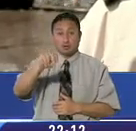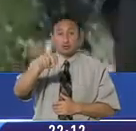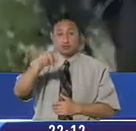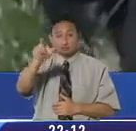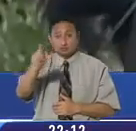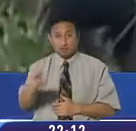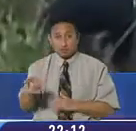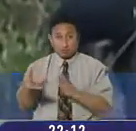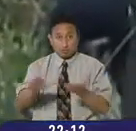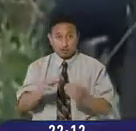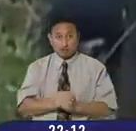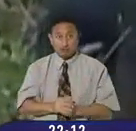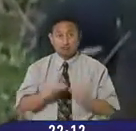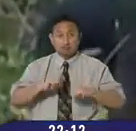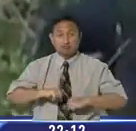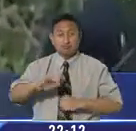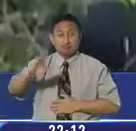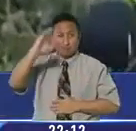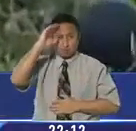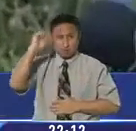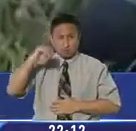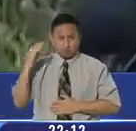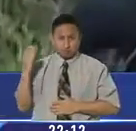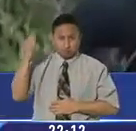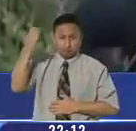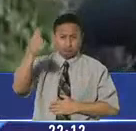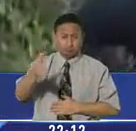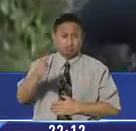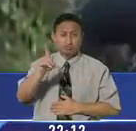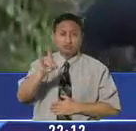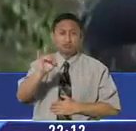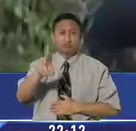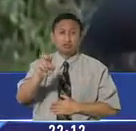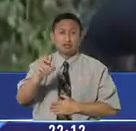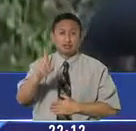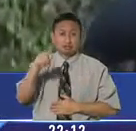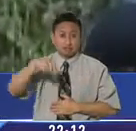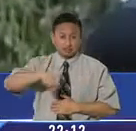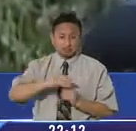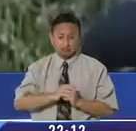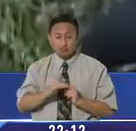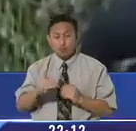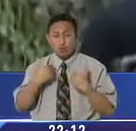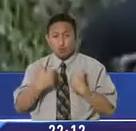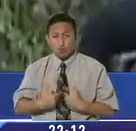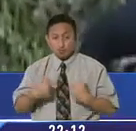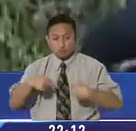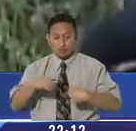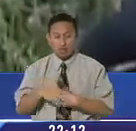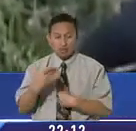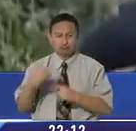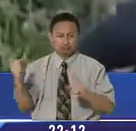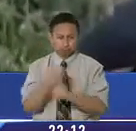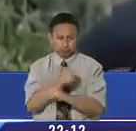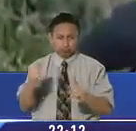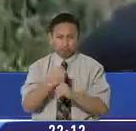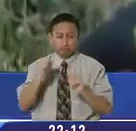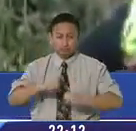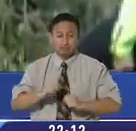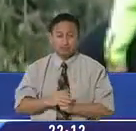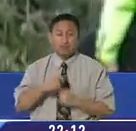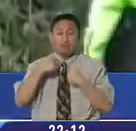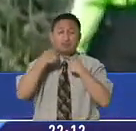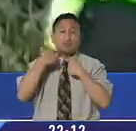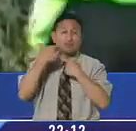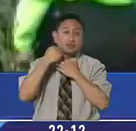vida. Al lugar se desplegaron agentes de criminalística y DINASED, quienes confirmaron que el cuerpo tenía signos de violencia y llevaba una bufanda